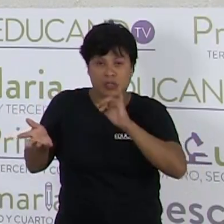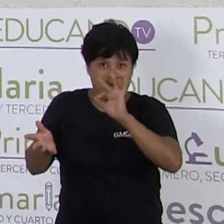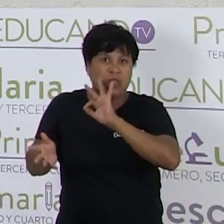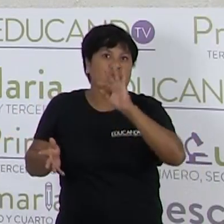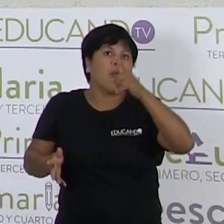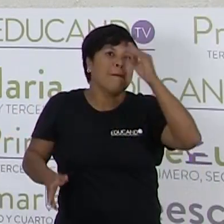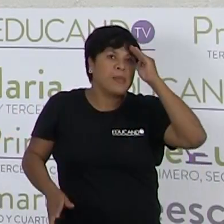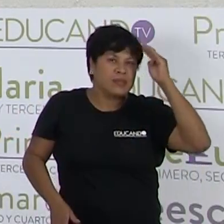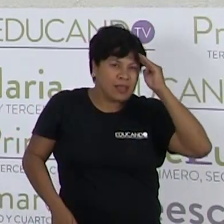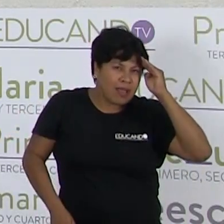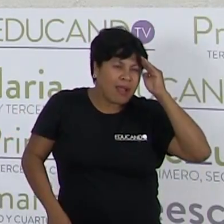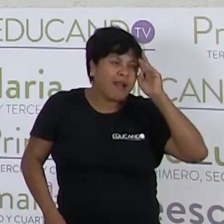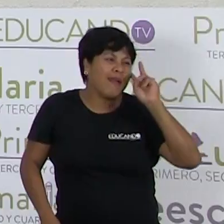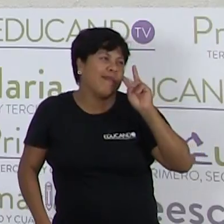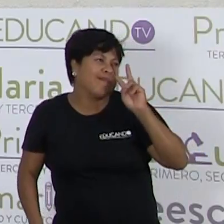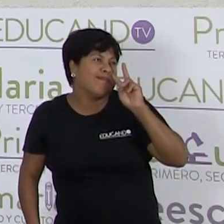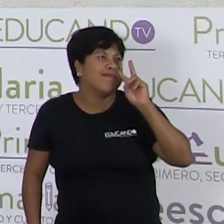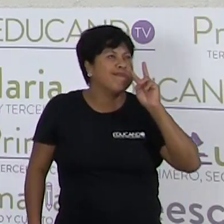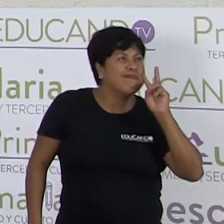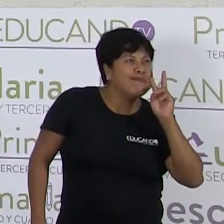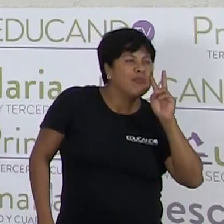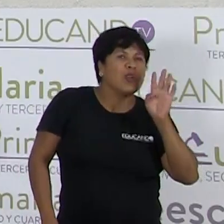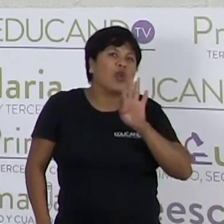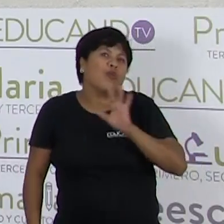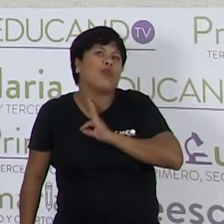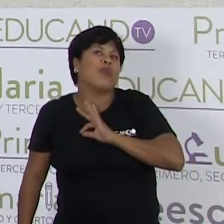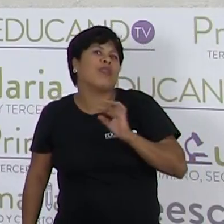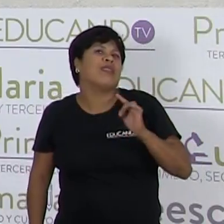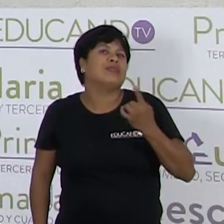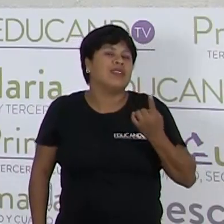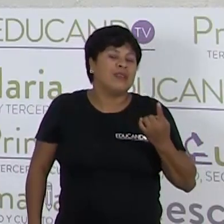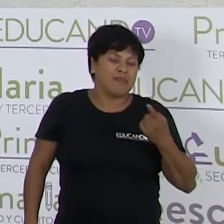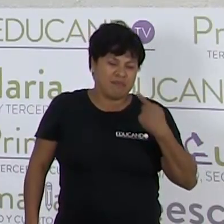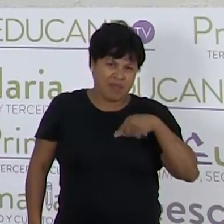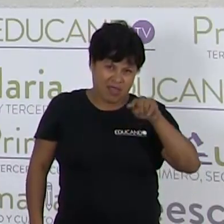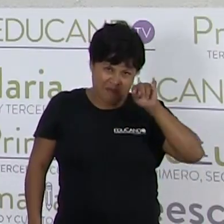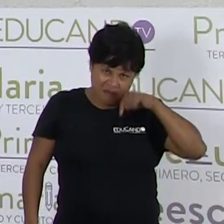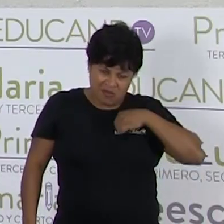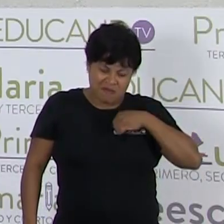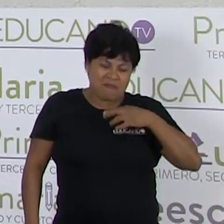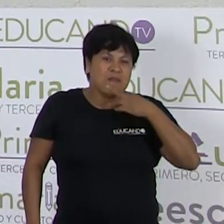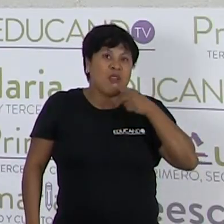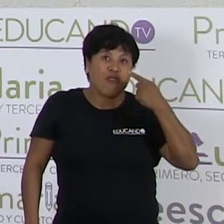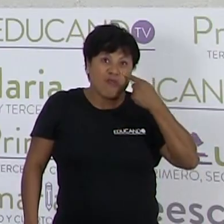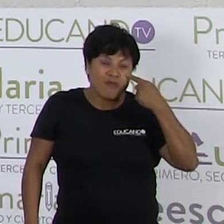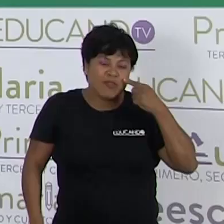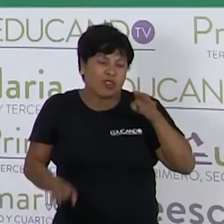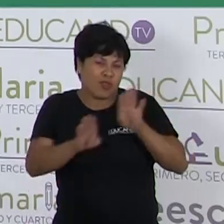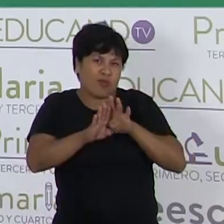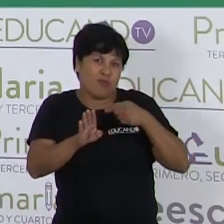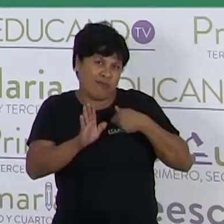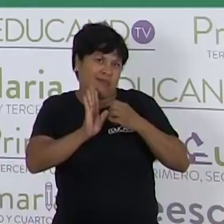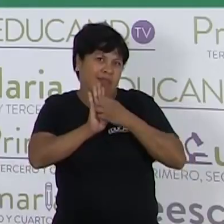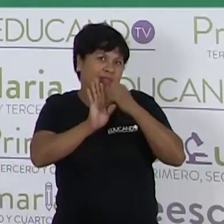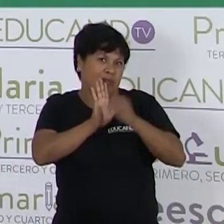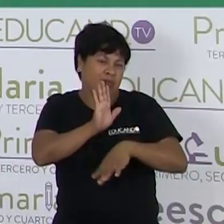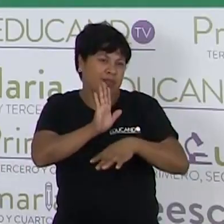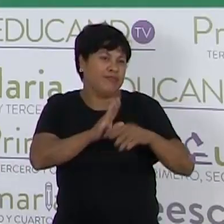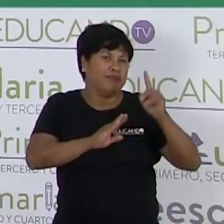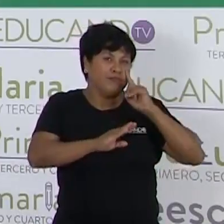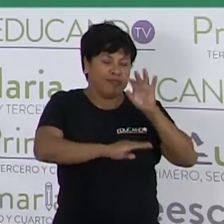lo observamos, digo, bueno, ¿cómo le haría? Bueno, a mí se me ocurre hacerlo de esta manera. Voy a